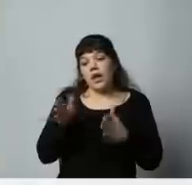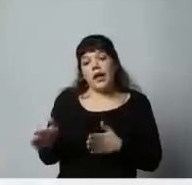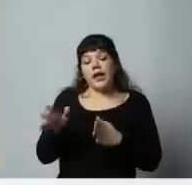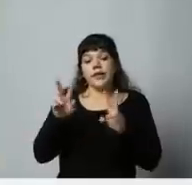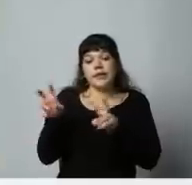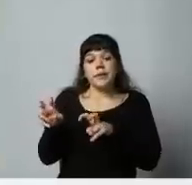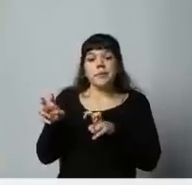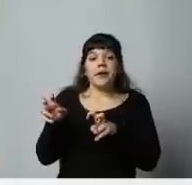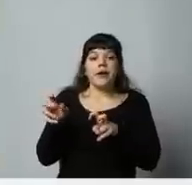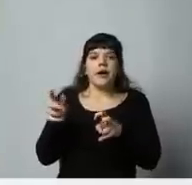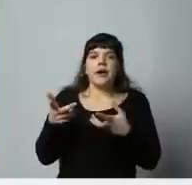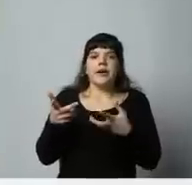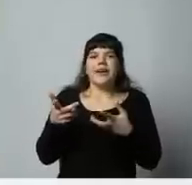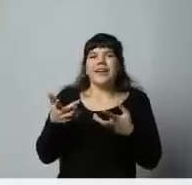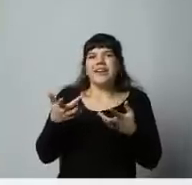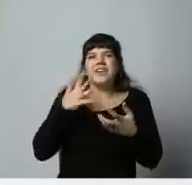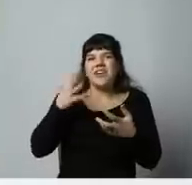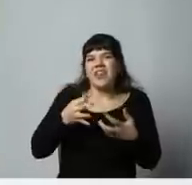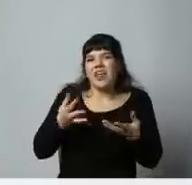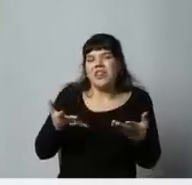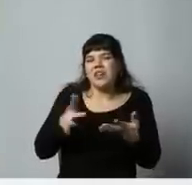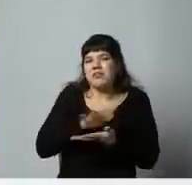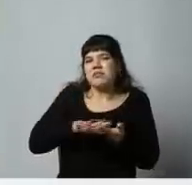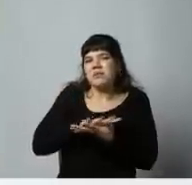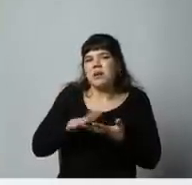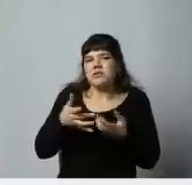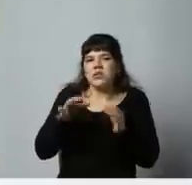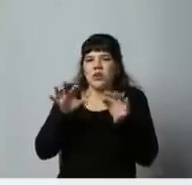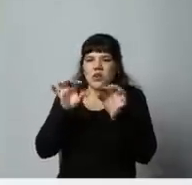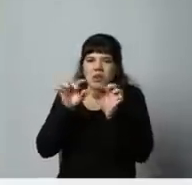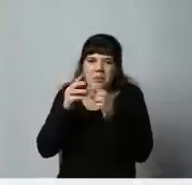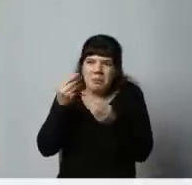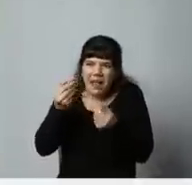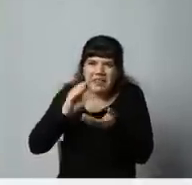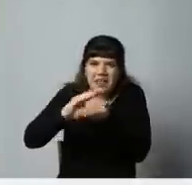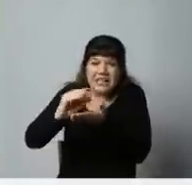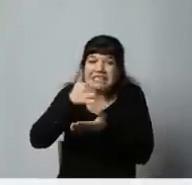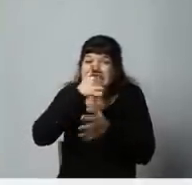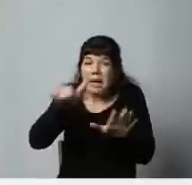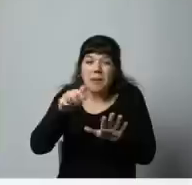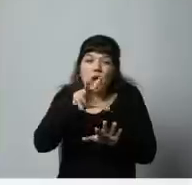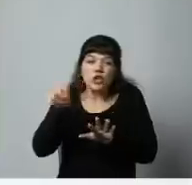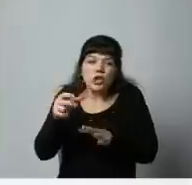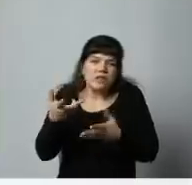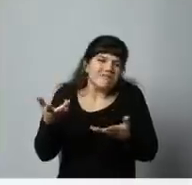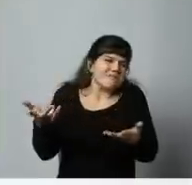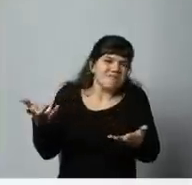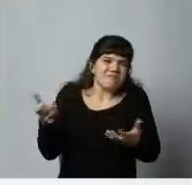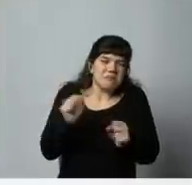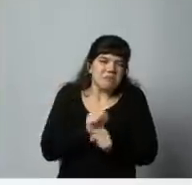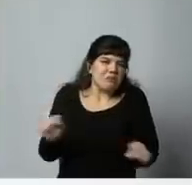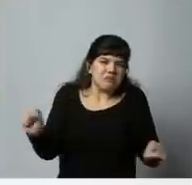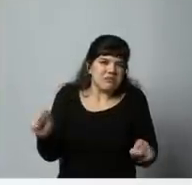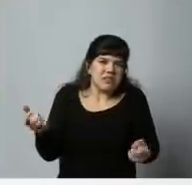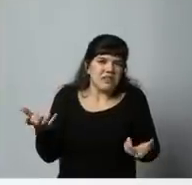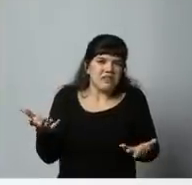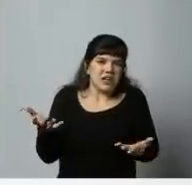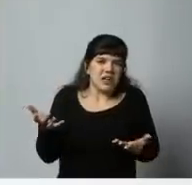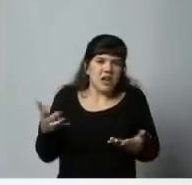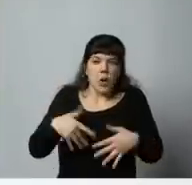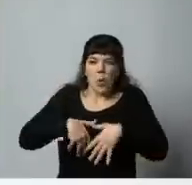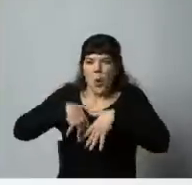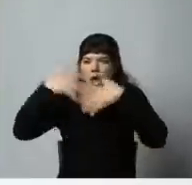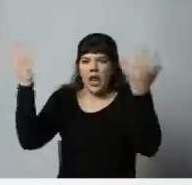utamente imposible de concebir que sea una cifra digna como para estar asistiendo eh a